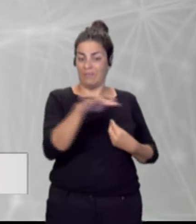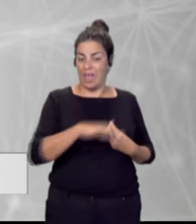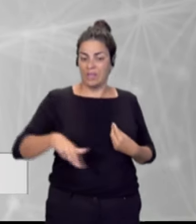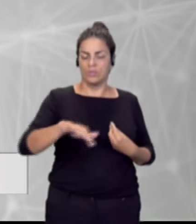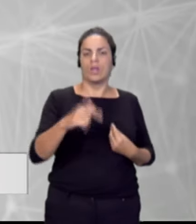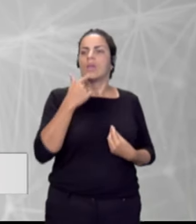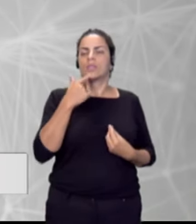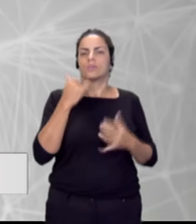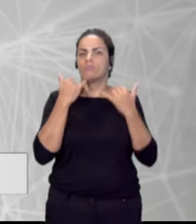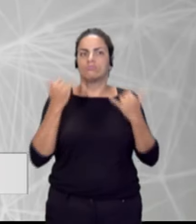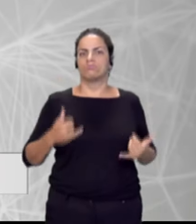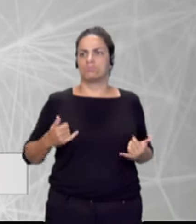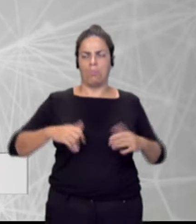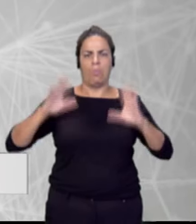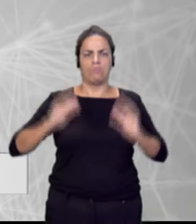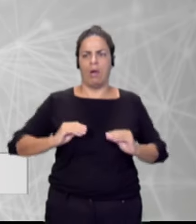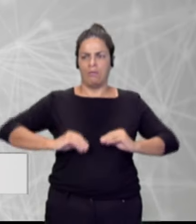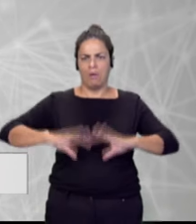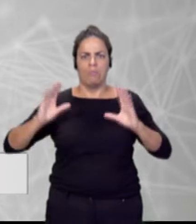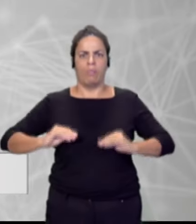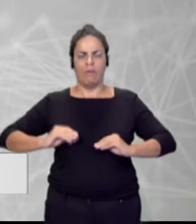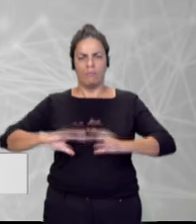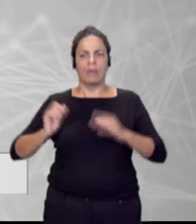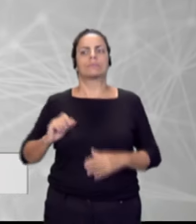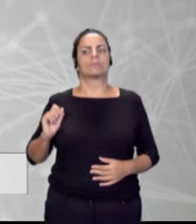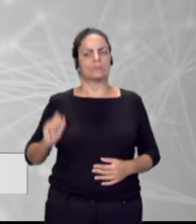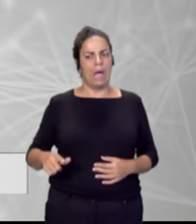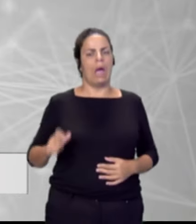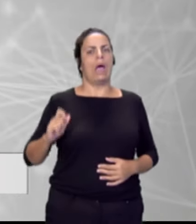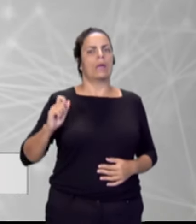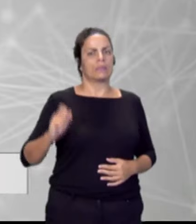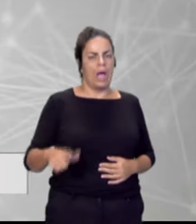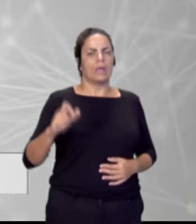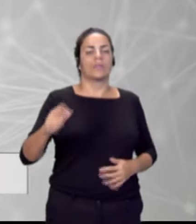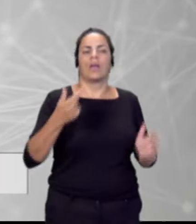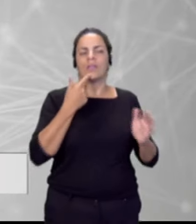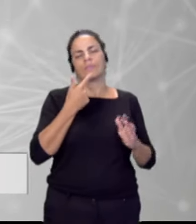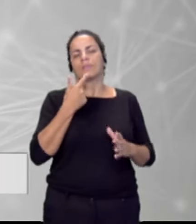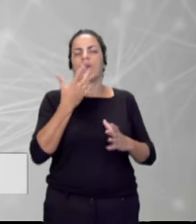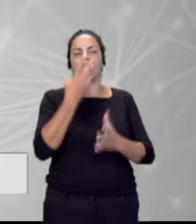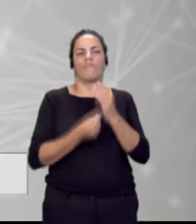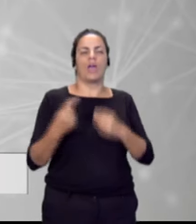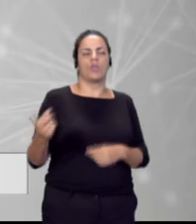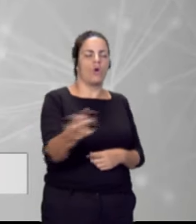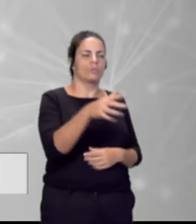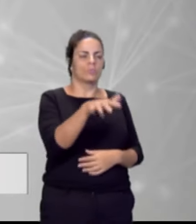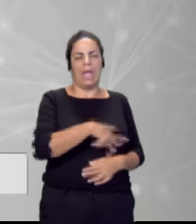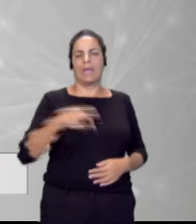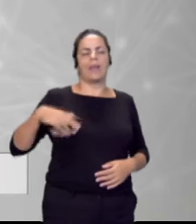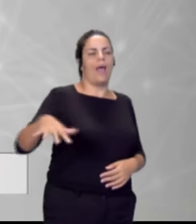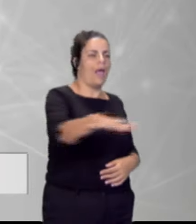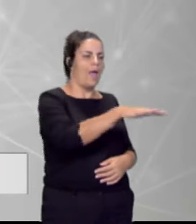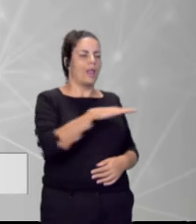sin electricidad cada cierto tiempo. No es una avería generalizada, sino en determinadas zonas. Ya hace unos minutos, en torno